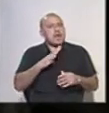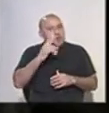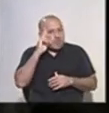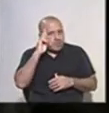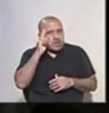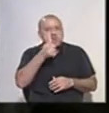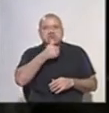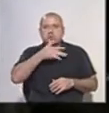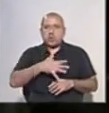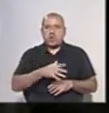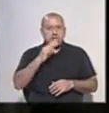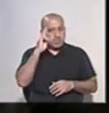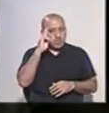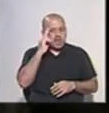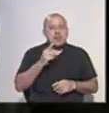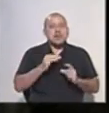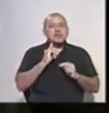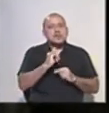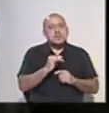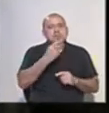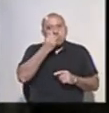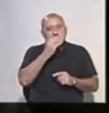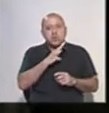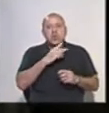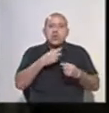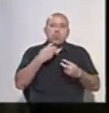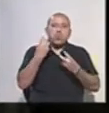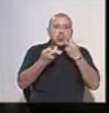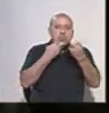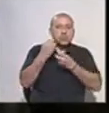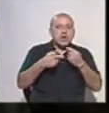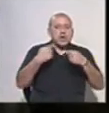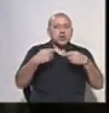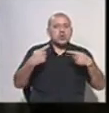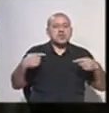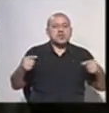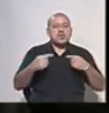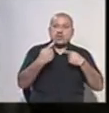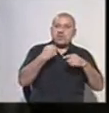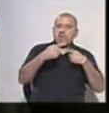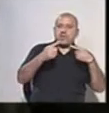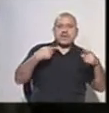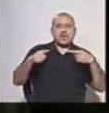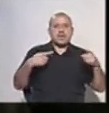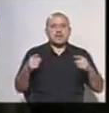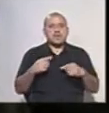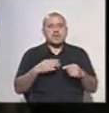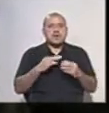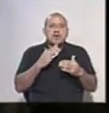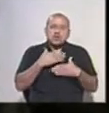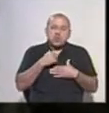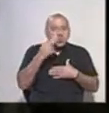¿no? También está bueno tratar de buscar cosas diferentes y ponerle algo del sello mío, que no, en ningún momento me dijeron que no lo